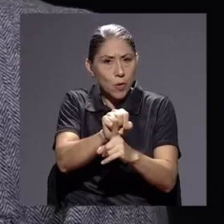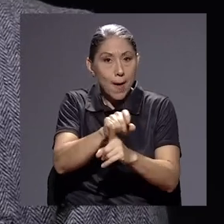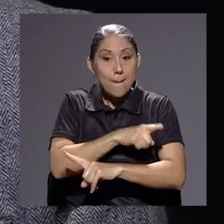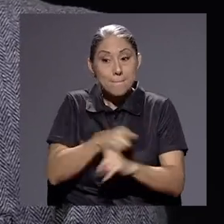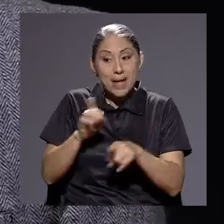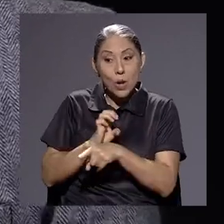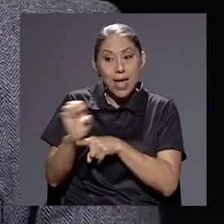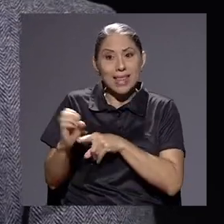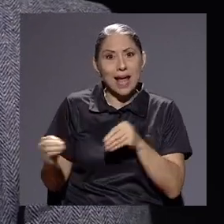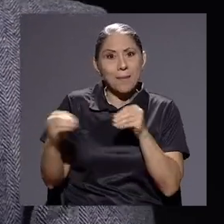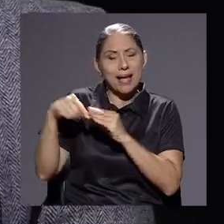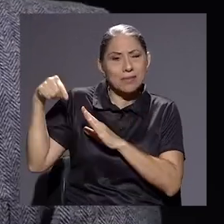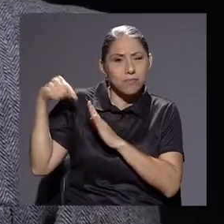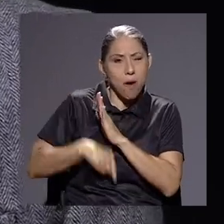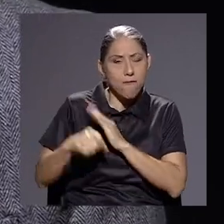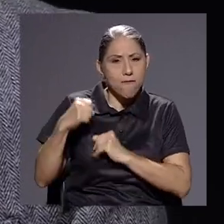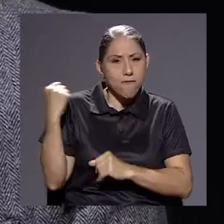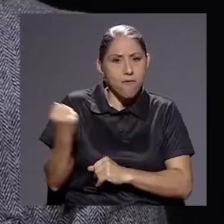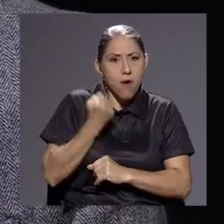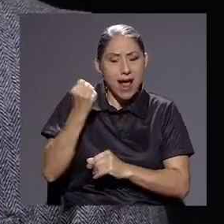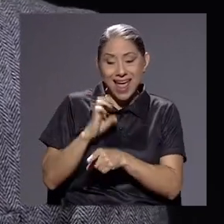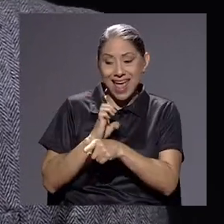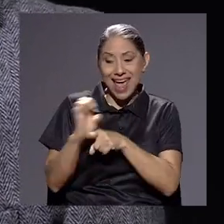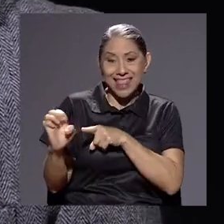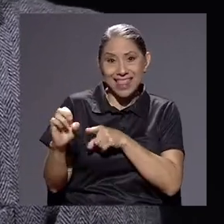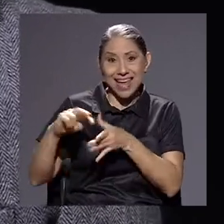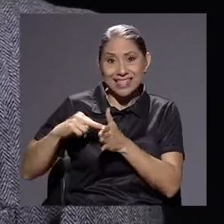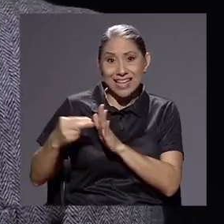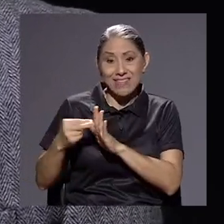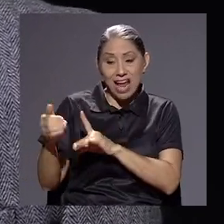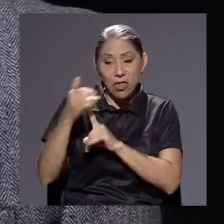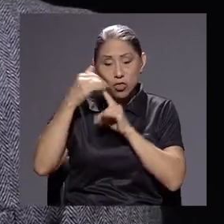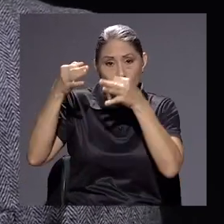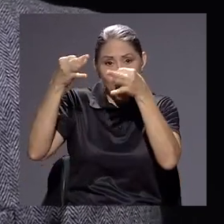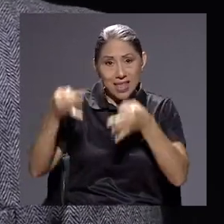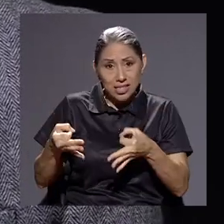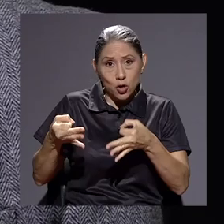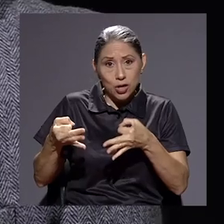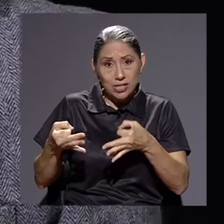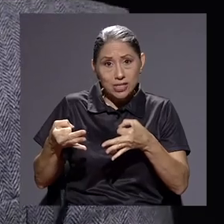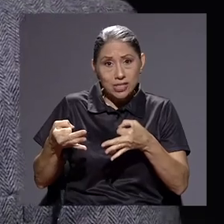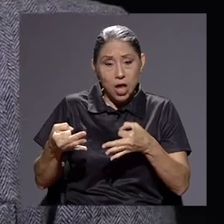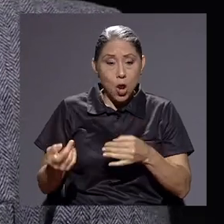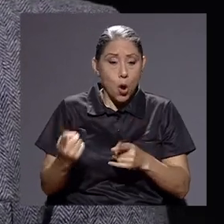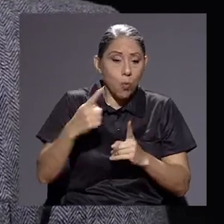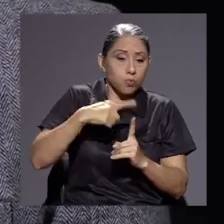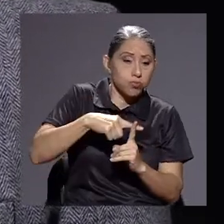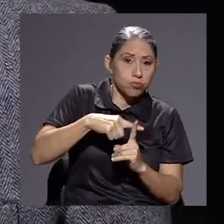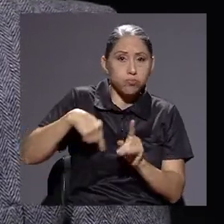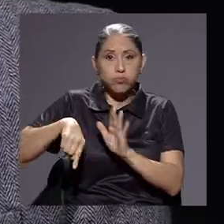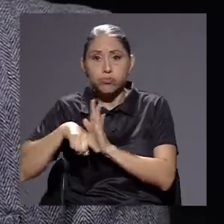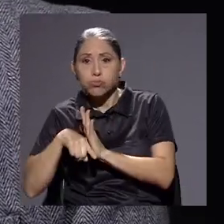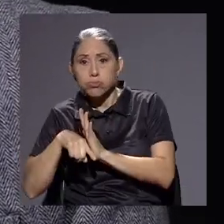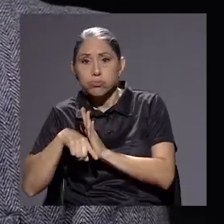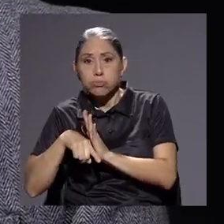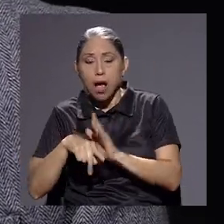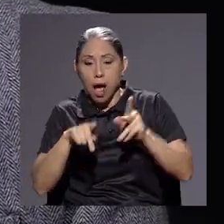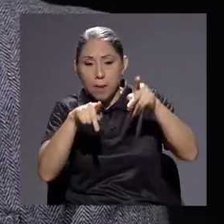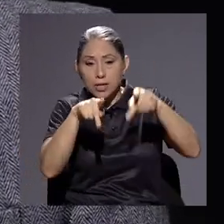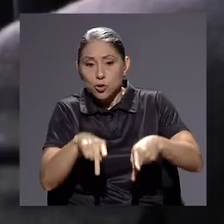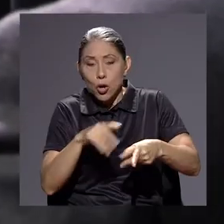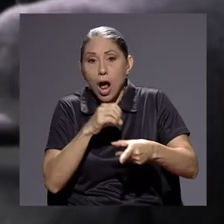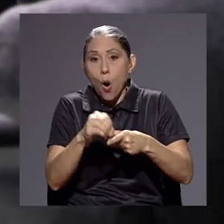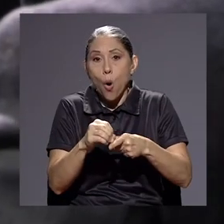allá, porque la ética es la toma de decisiones sobre lo que conviene o no, tanto a la persona como al grupo social en el que se